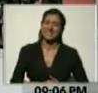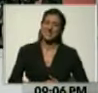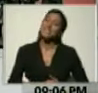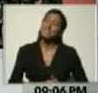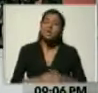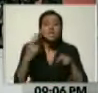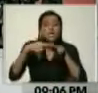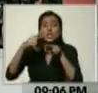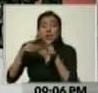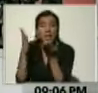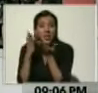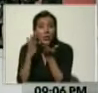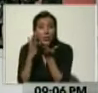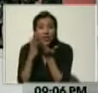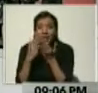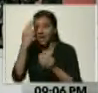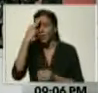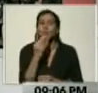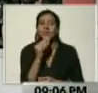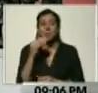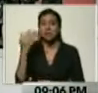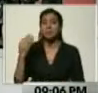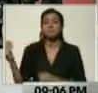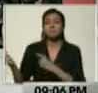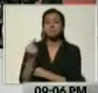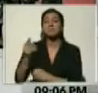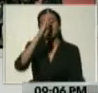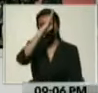Los niños de la escuela de allá, los teques, me dicen así.